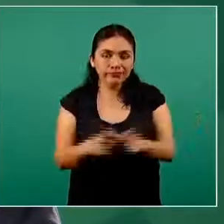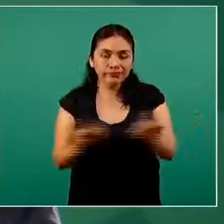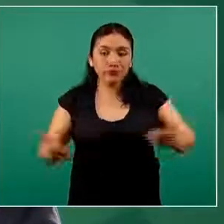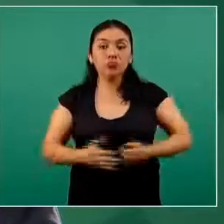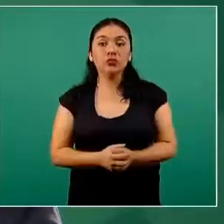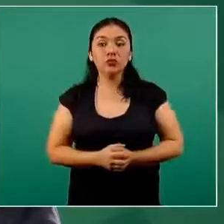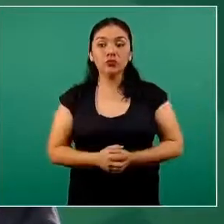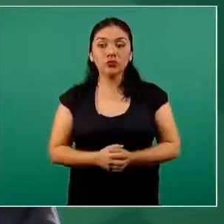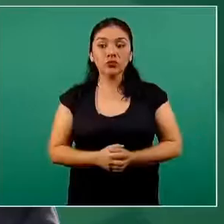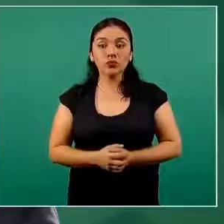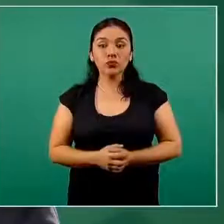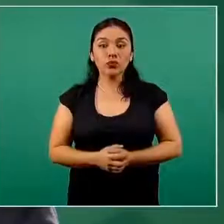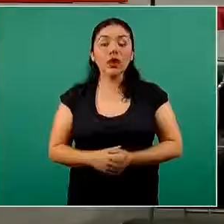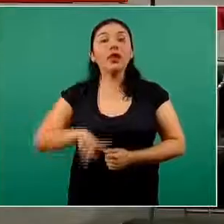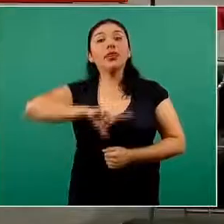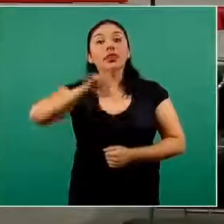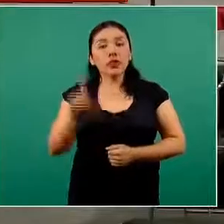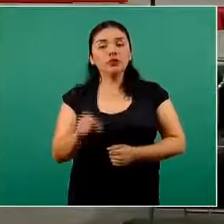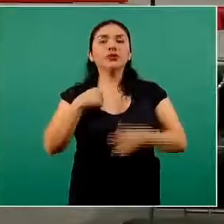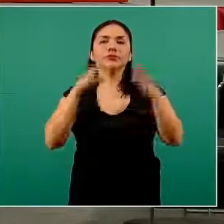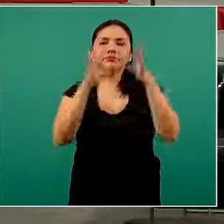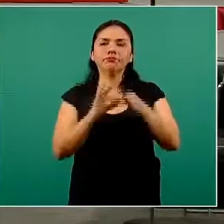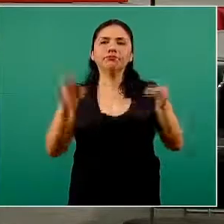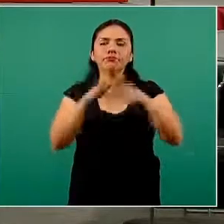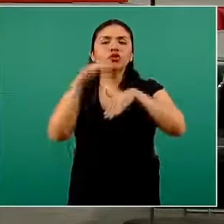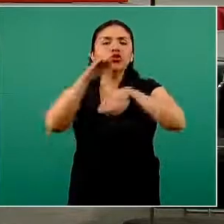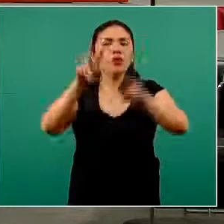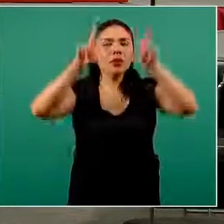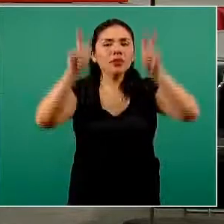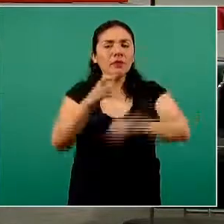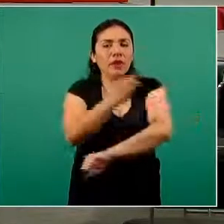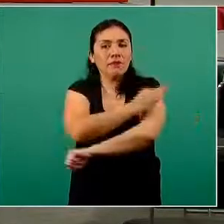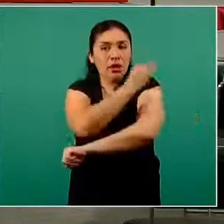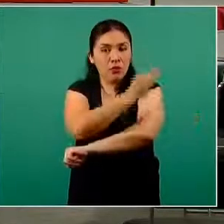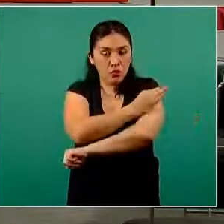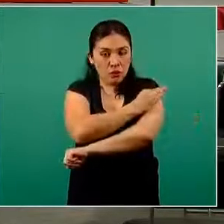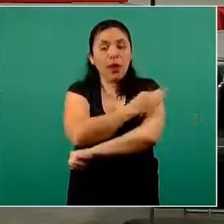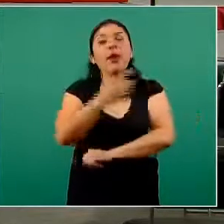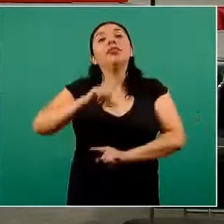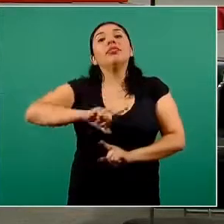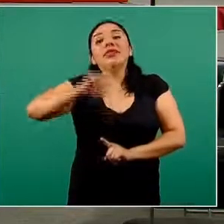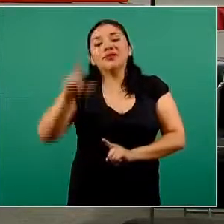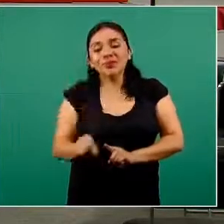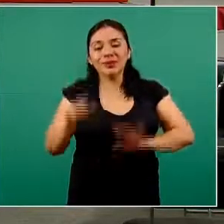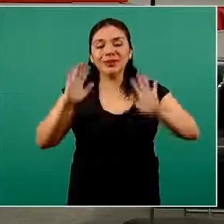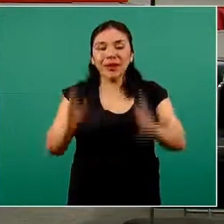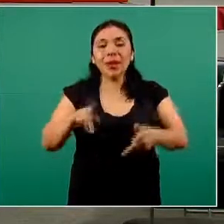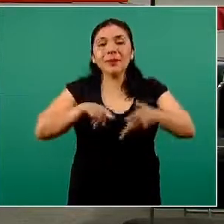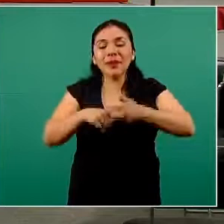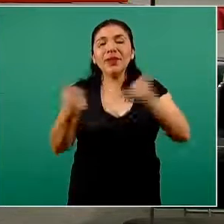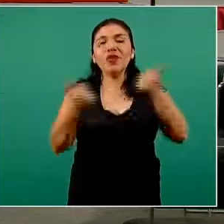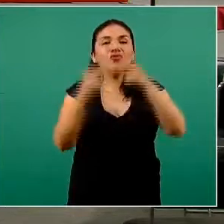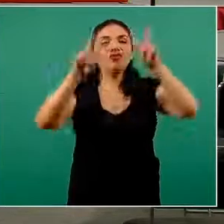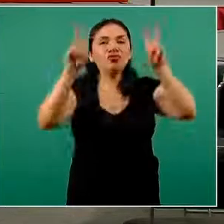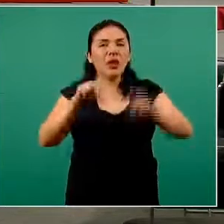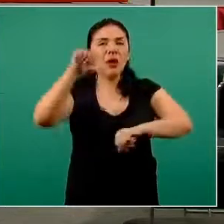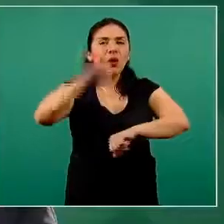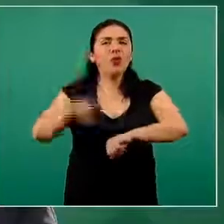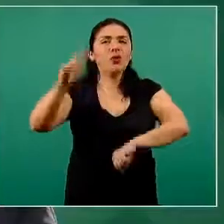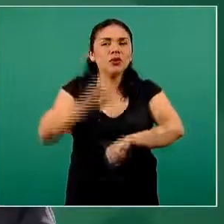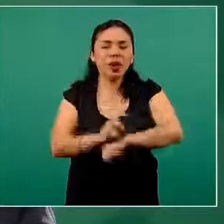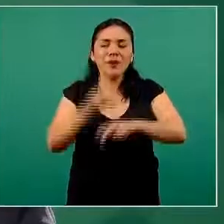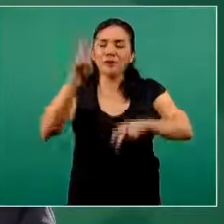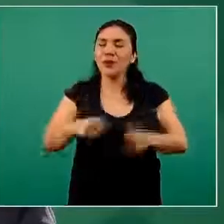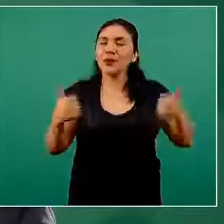Y enseguida vamos a platicar sobre la vacunación, para después dar lugar al componente temático de hoy, y